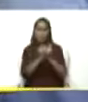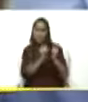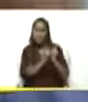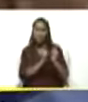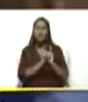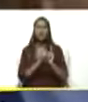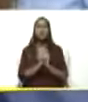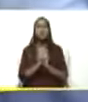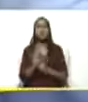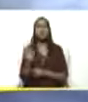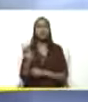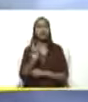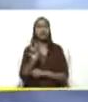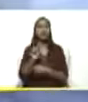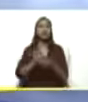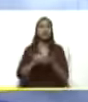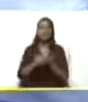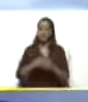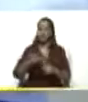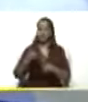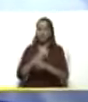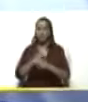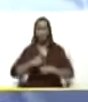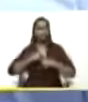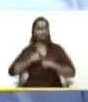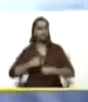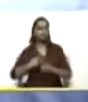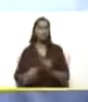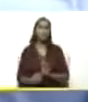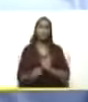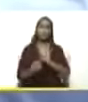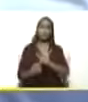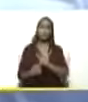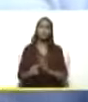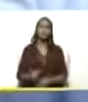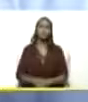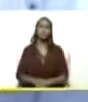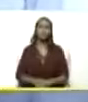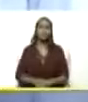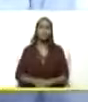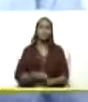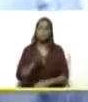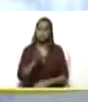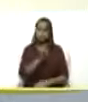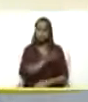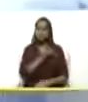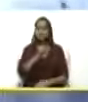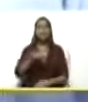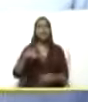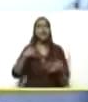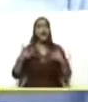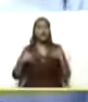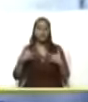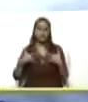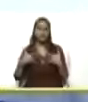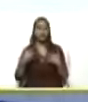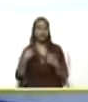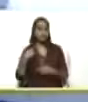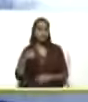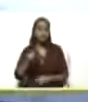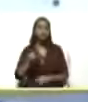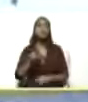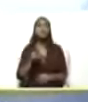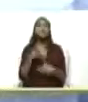levanta, de la Venezuela en lo afirmativo. También esta actividad cuenta con la inscripción de numerosos caficultores